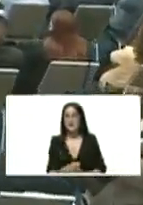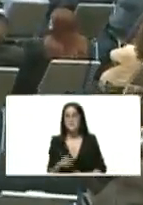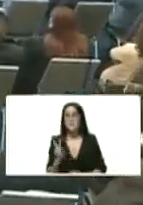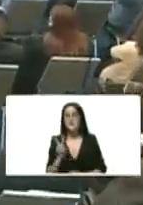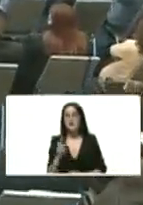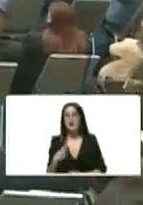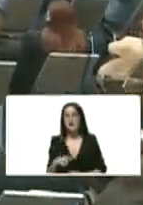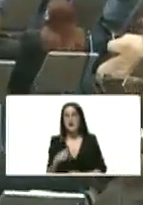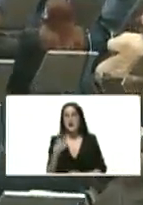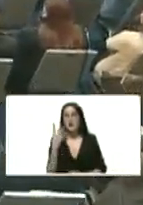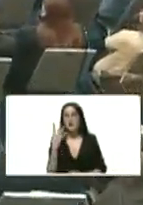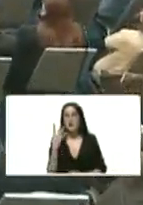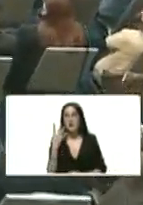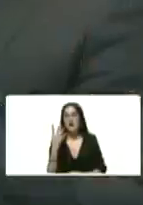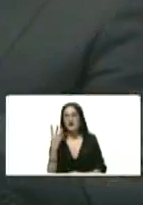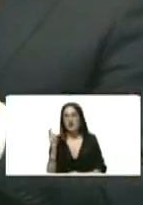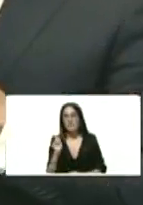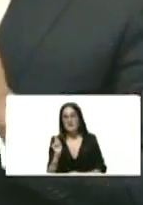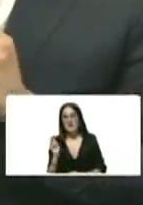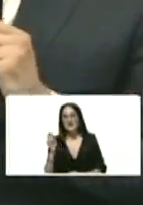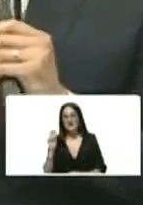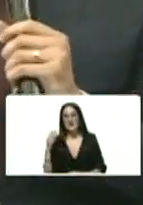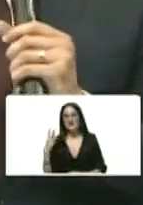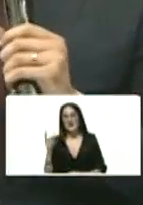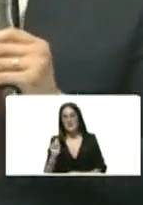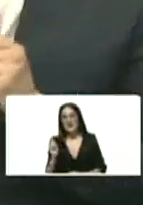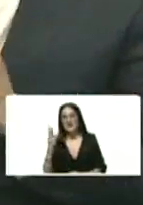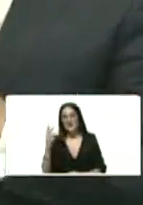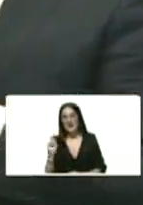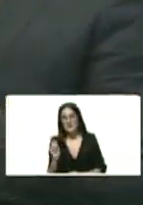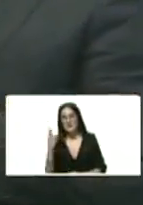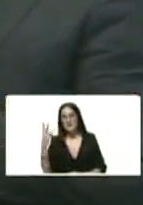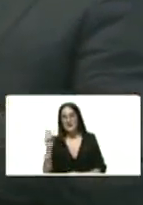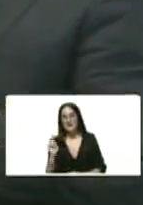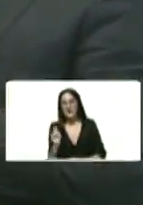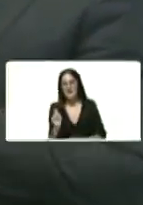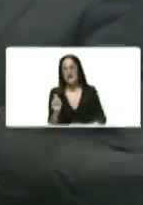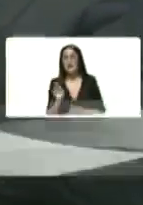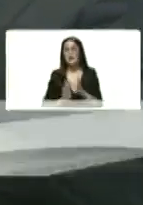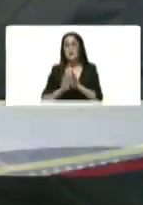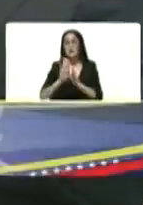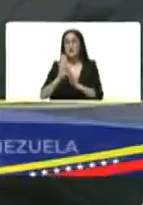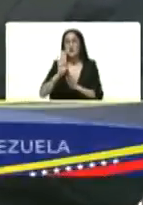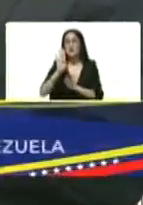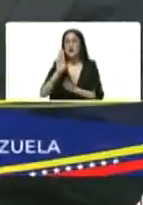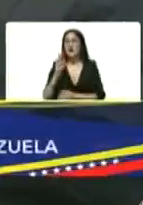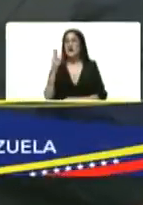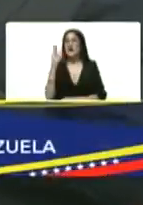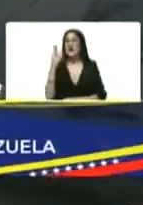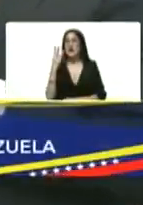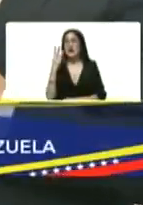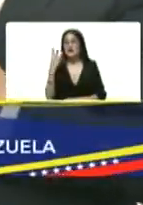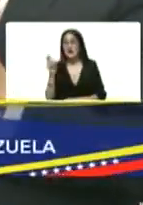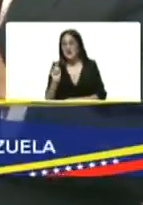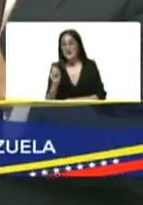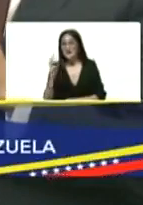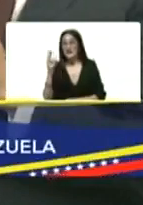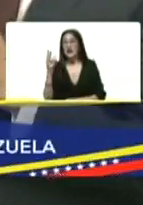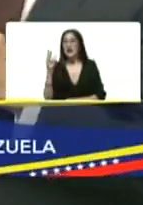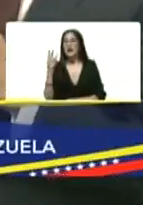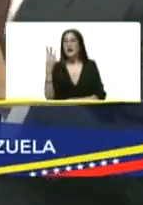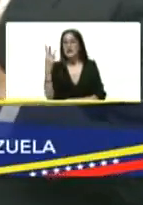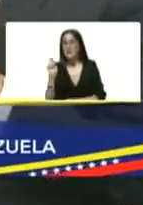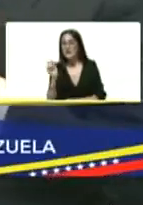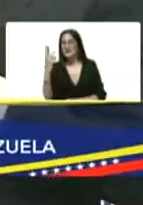presidente, 4 trimestres creciendo 2 dígitos. El tercer trimestre del 2021,